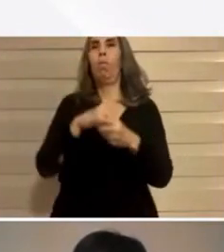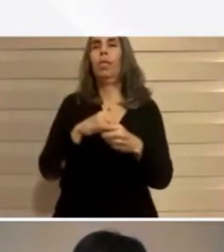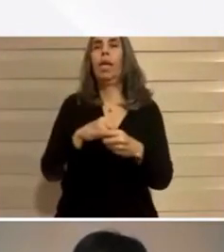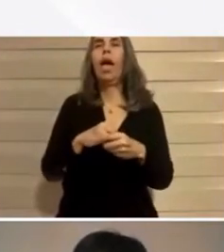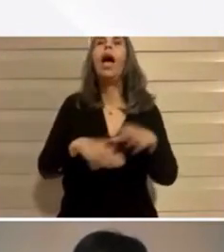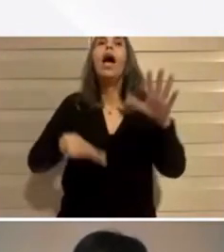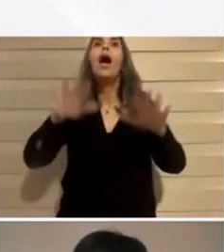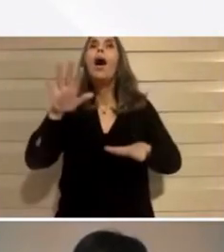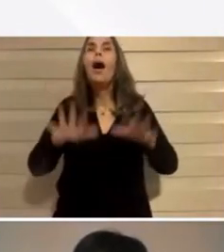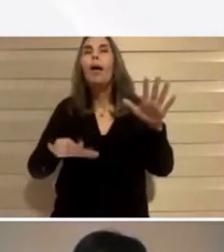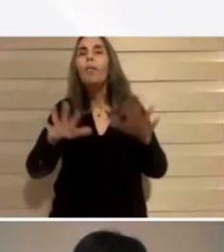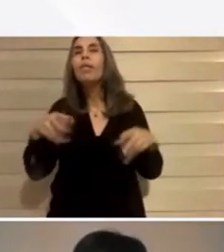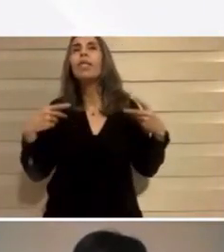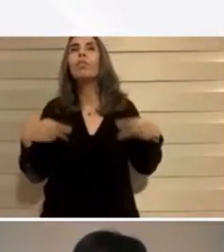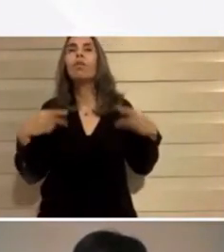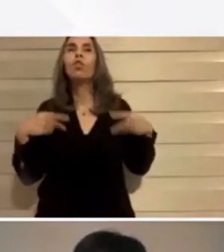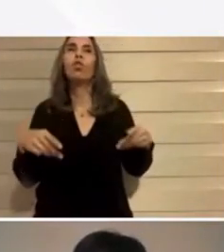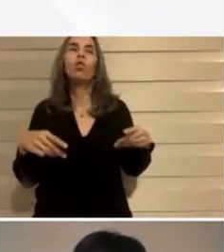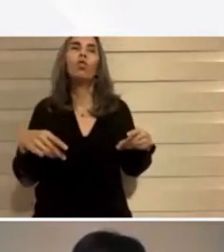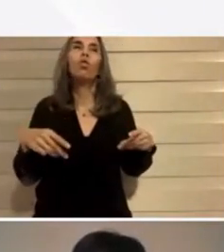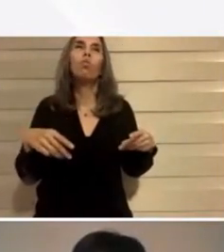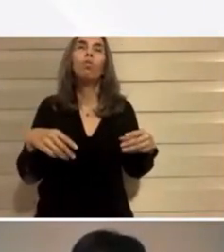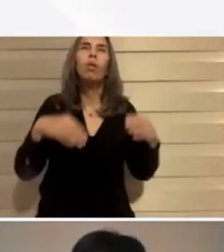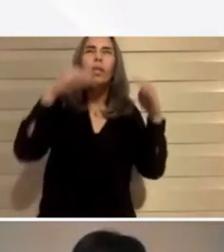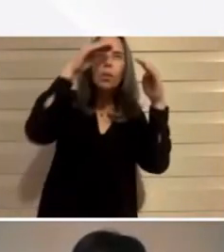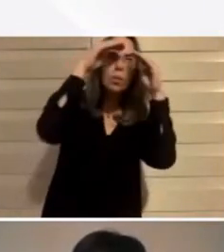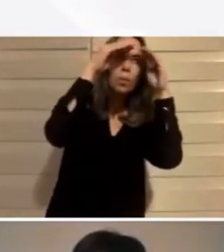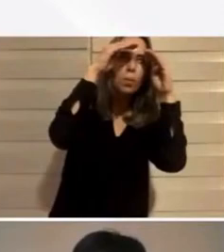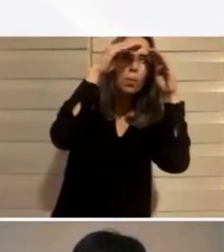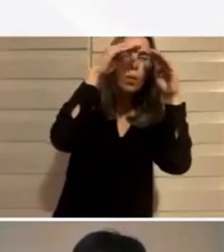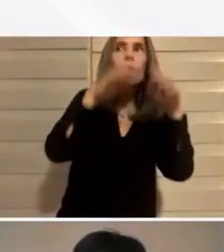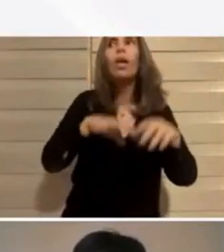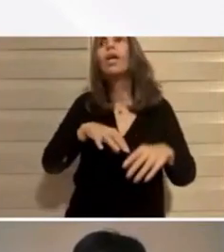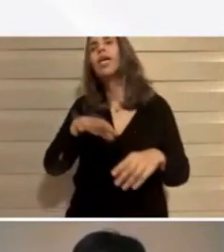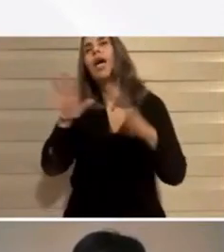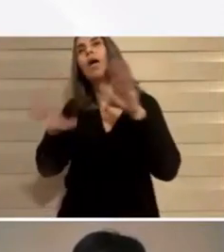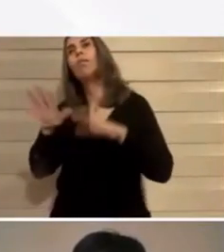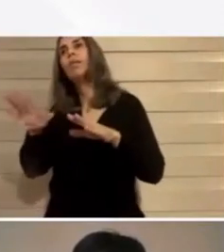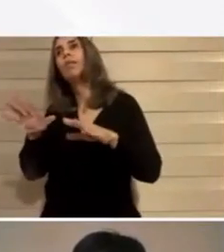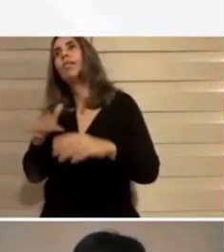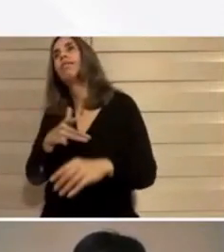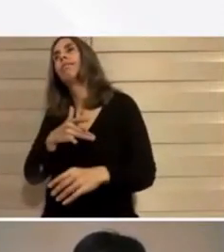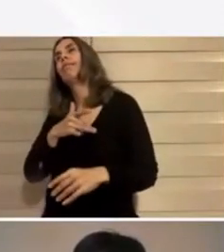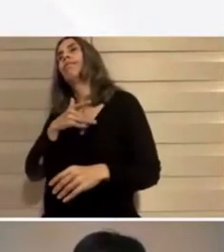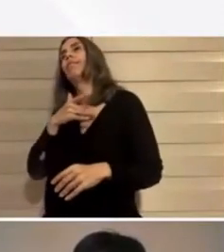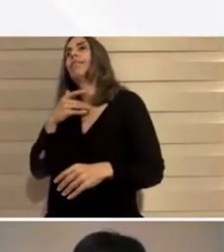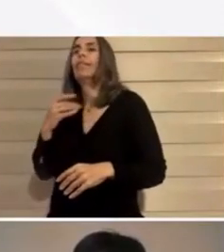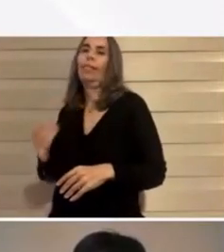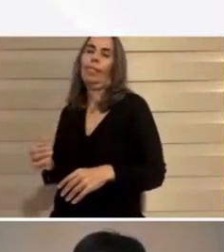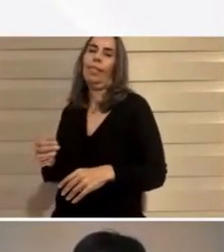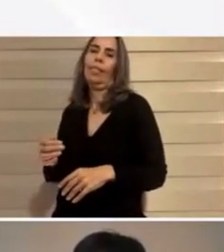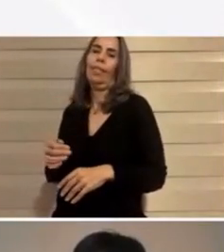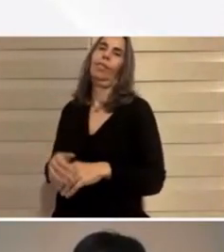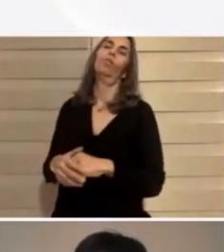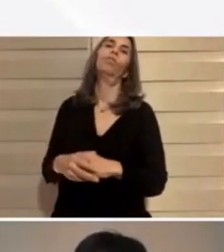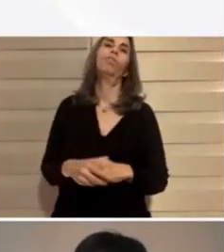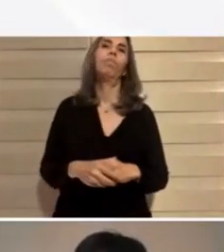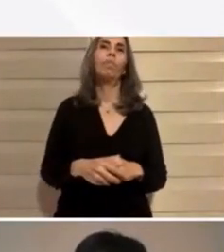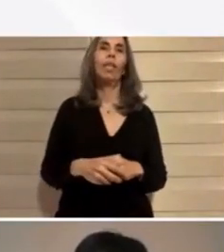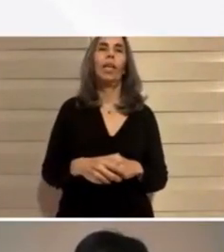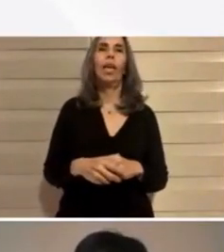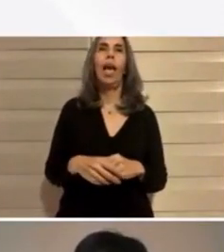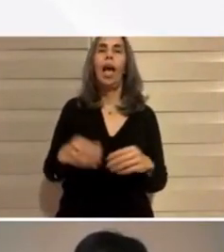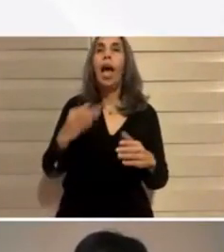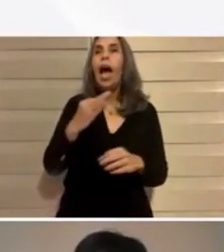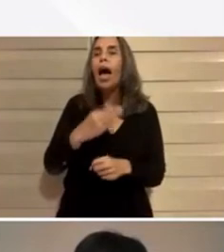analíticos, o al revés, a veces más analíticos, luego más sensibles. Esta combinación es la que me ha permitido a mí llegar a